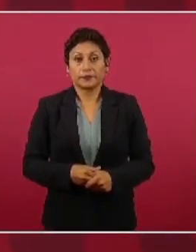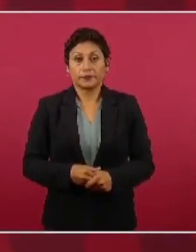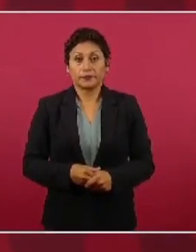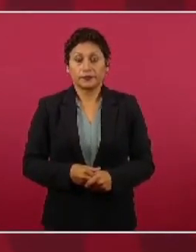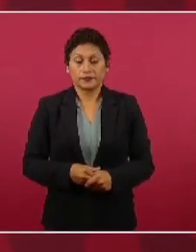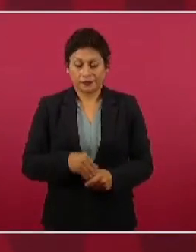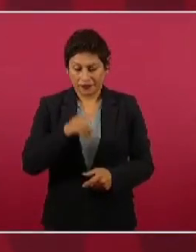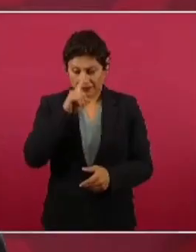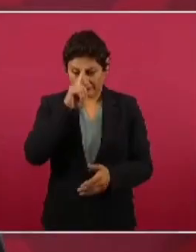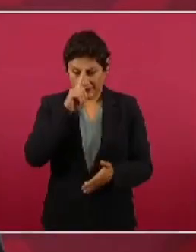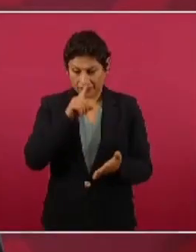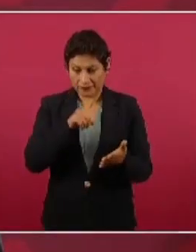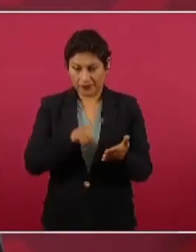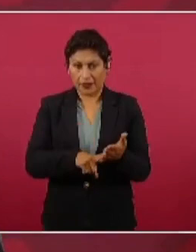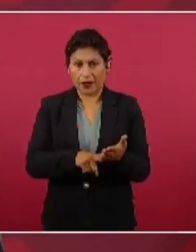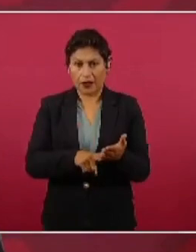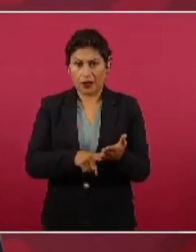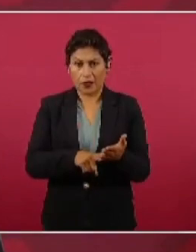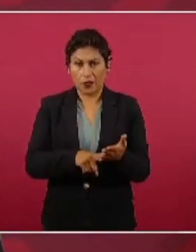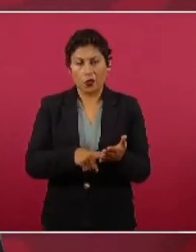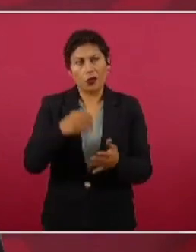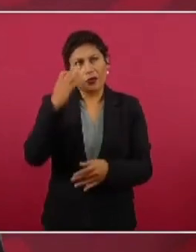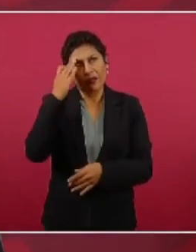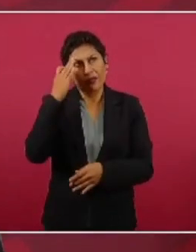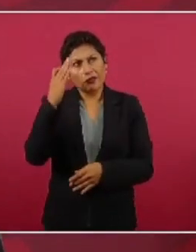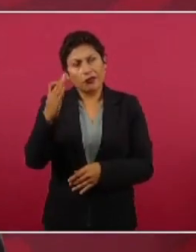Creo que tardó 20 minutos